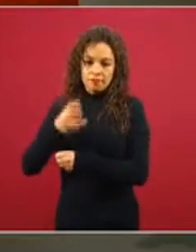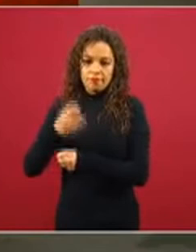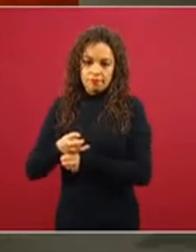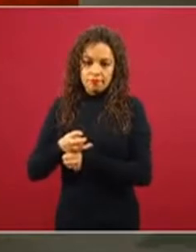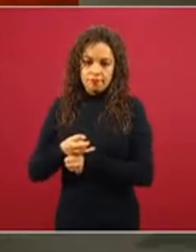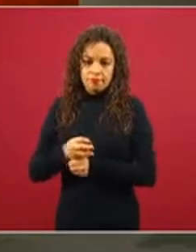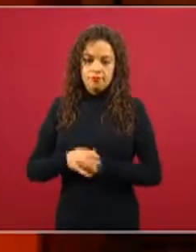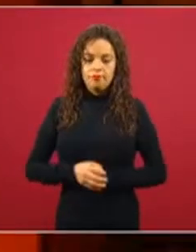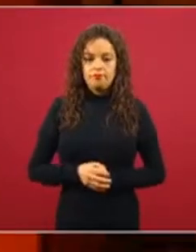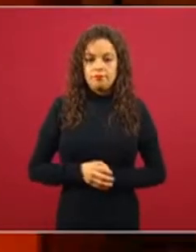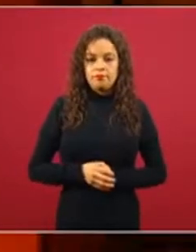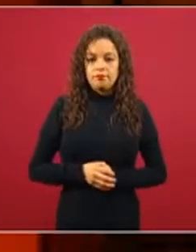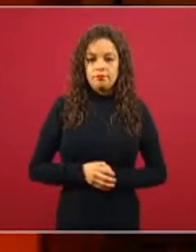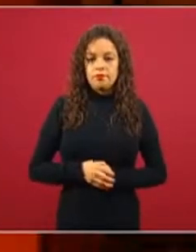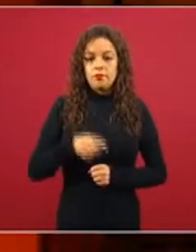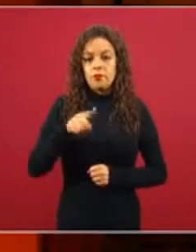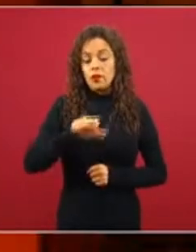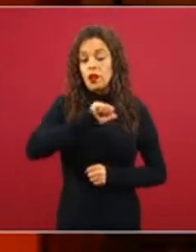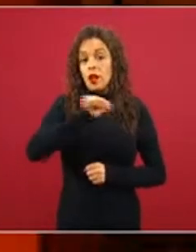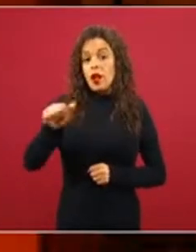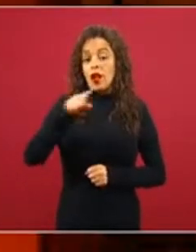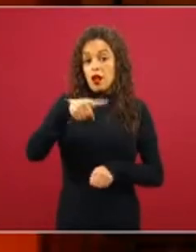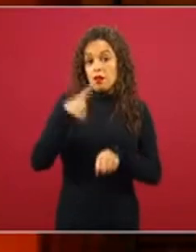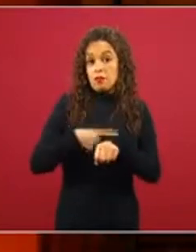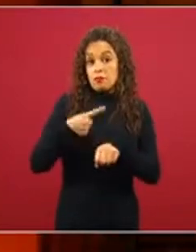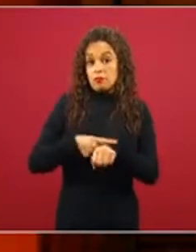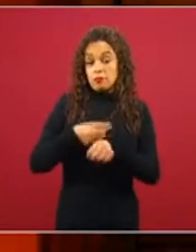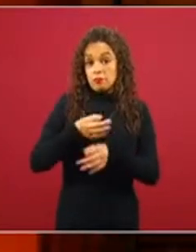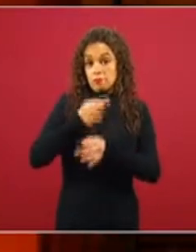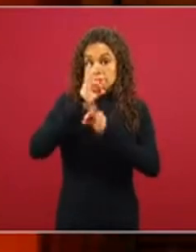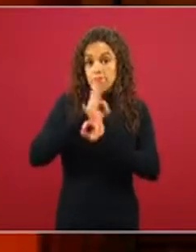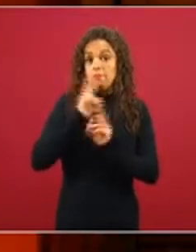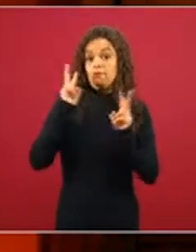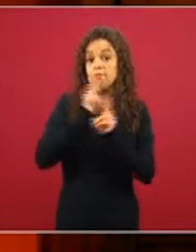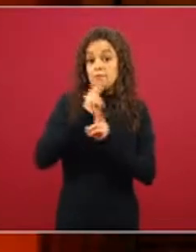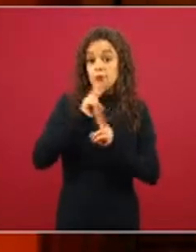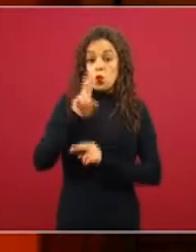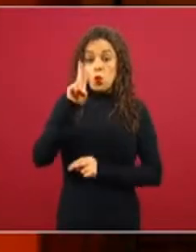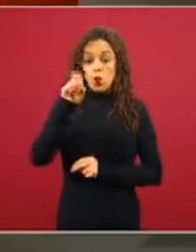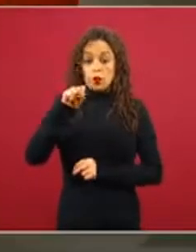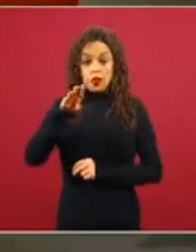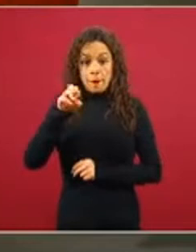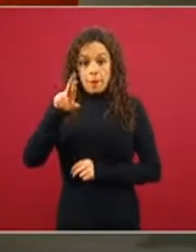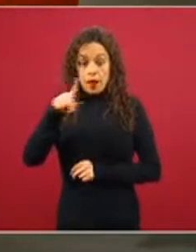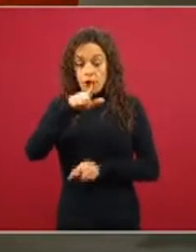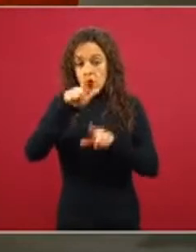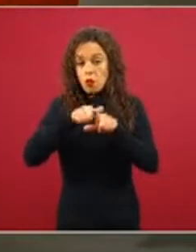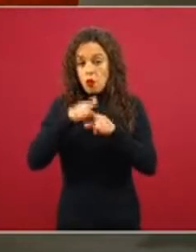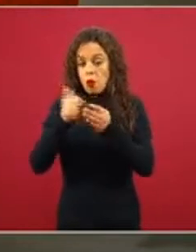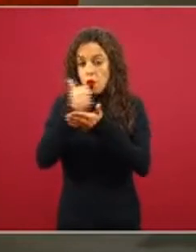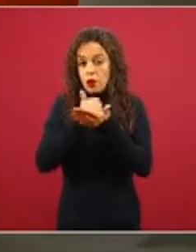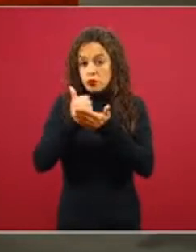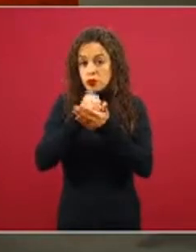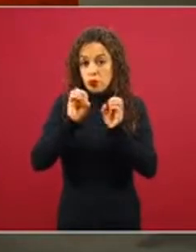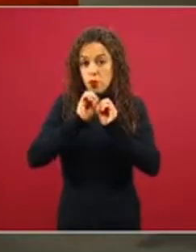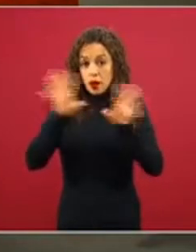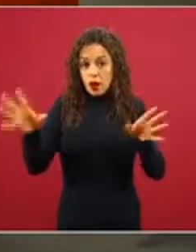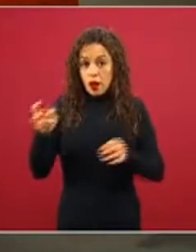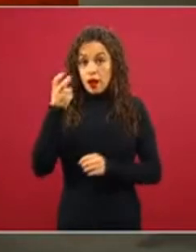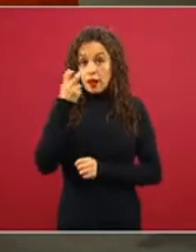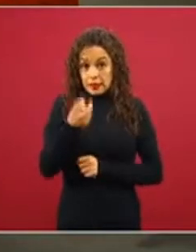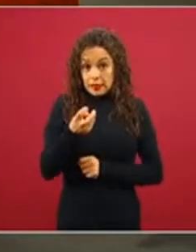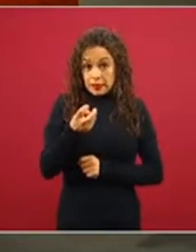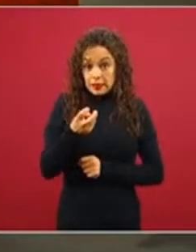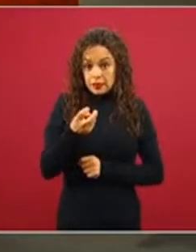monitoras de enfermedad respiratoria, que son las USMER, es el que está en color azul claro. Estas USMER